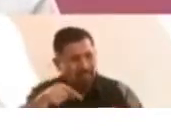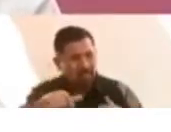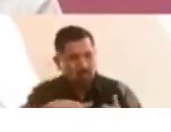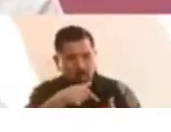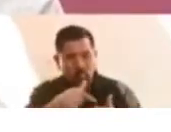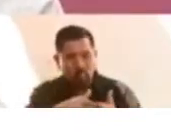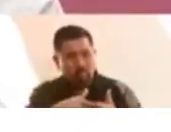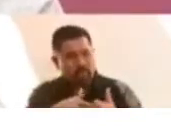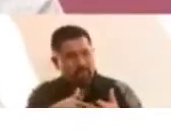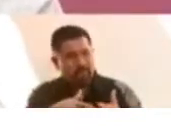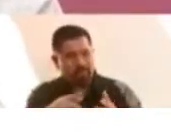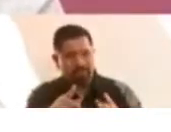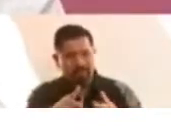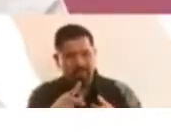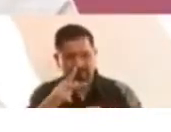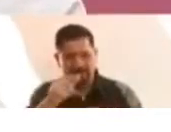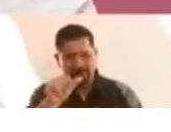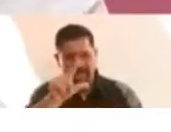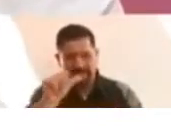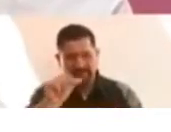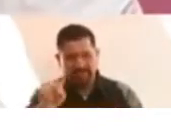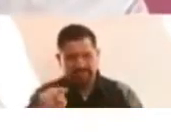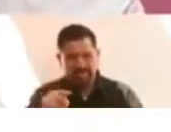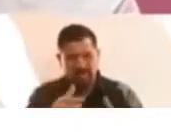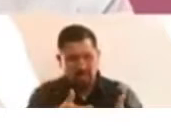plazas comerciales, pero